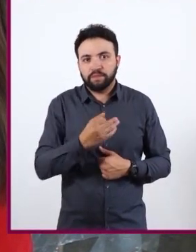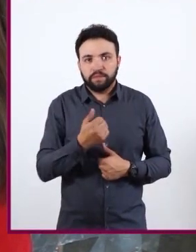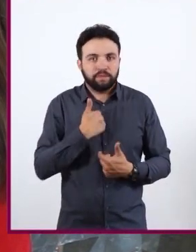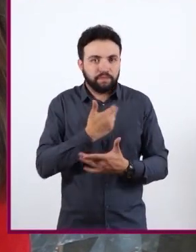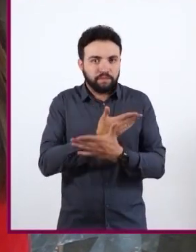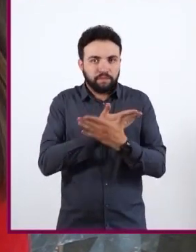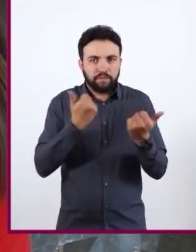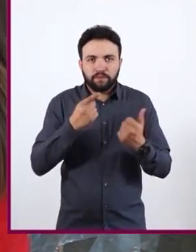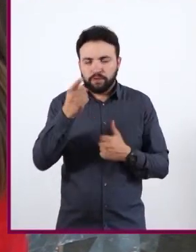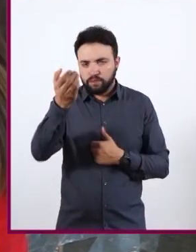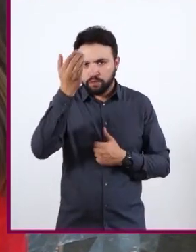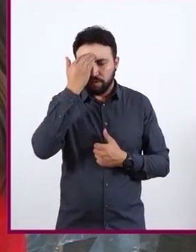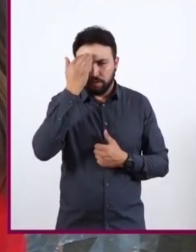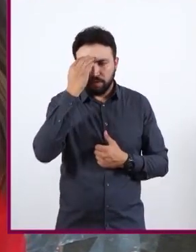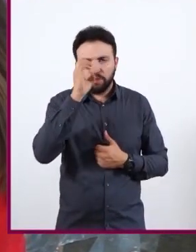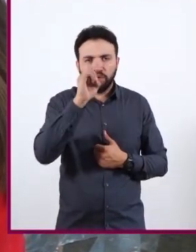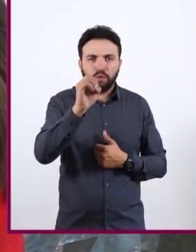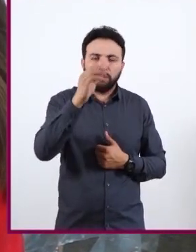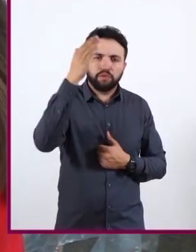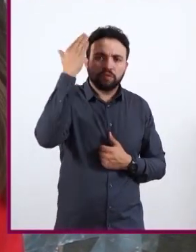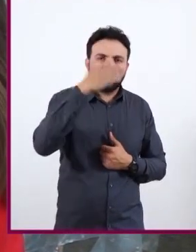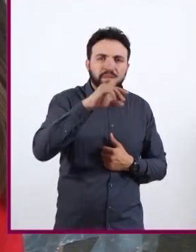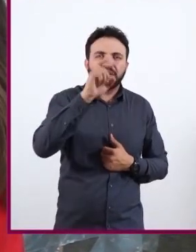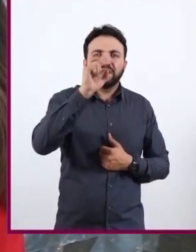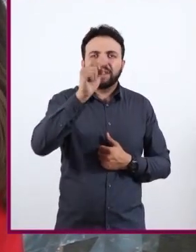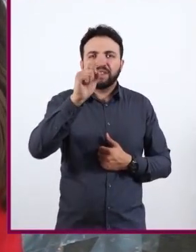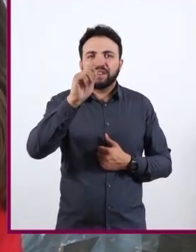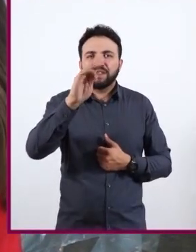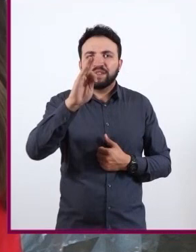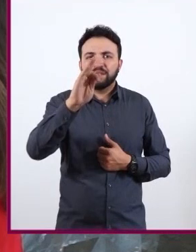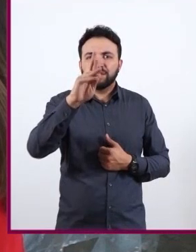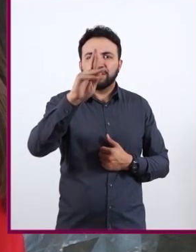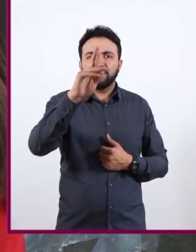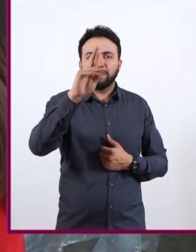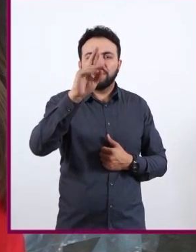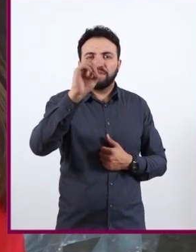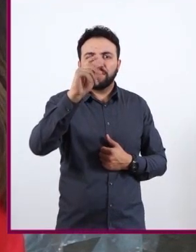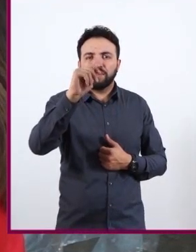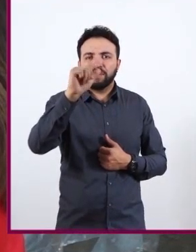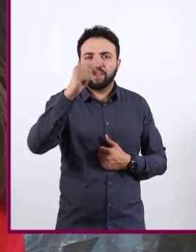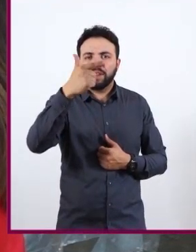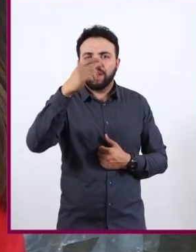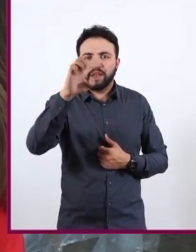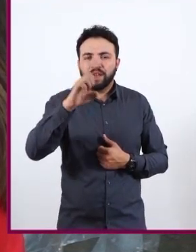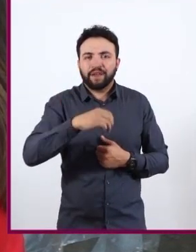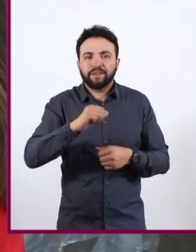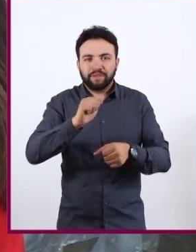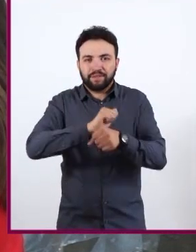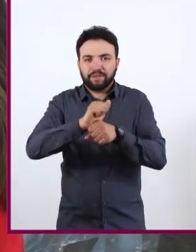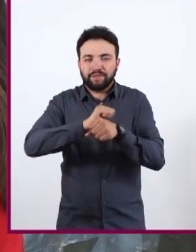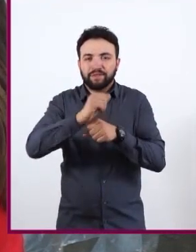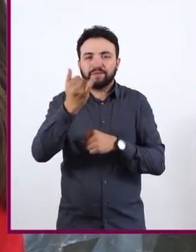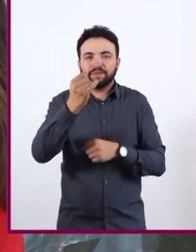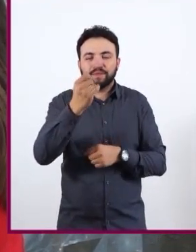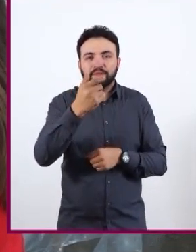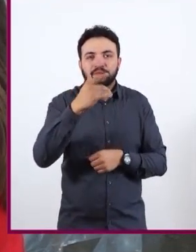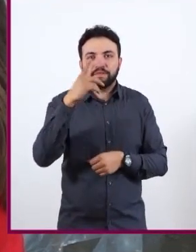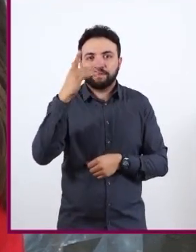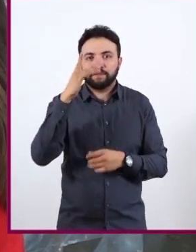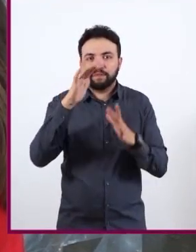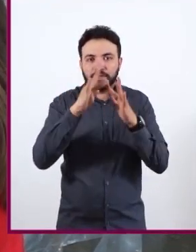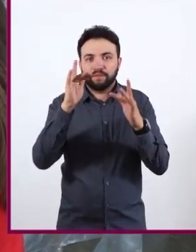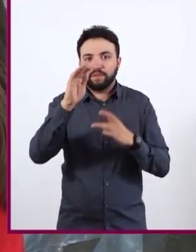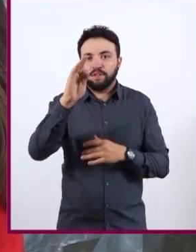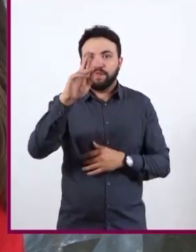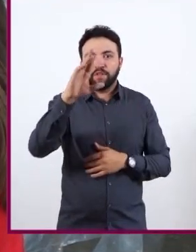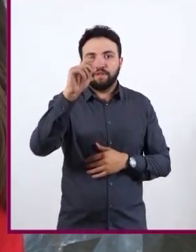Y bueno, pues no sé si conocen o saben qué es el frottage. No. No muy bien. ¿No?